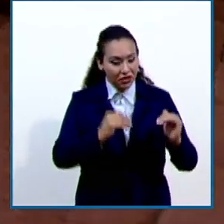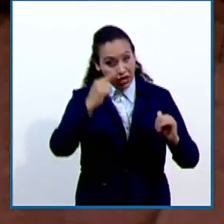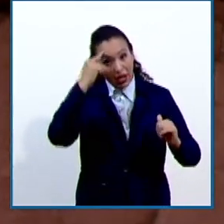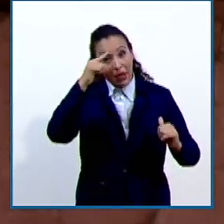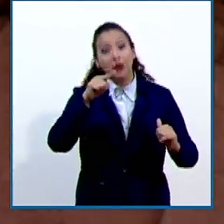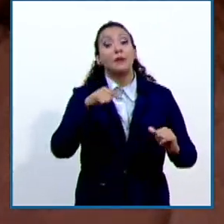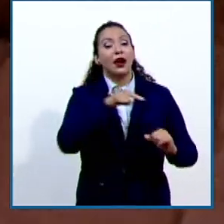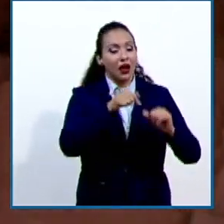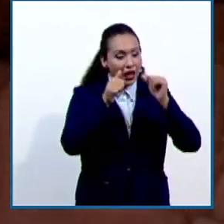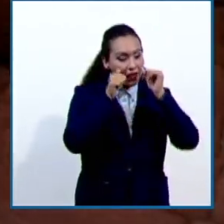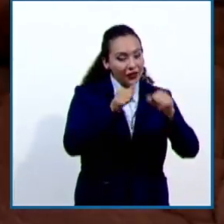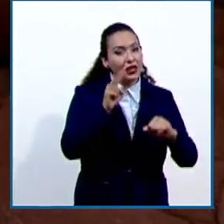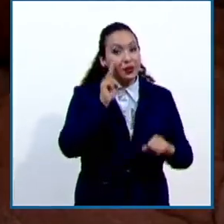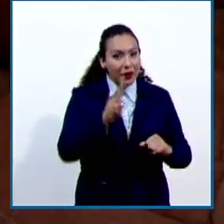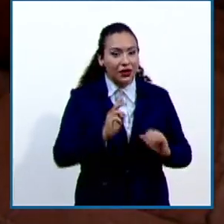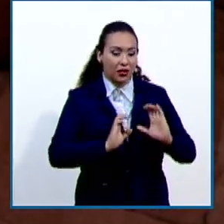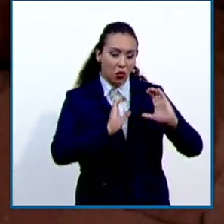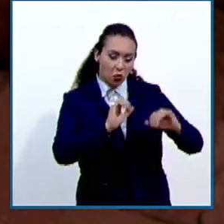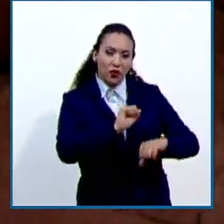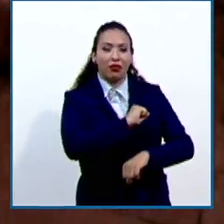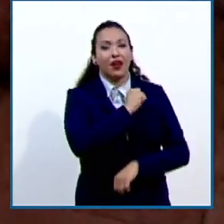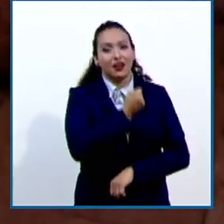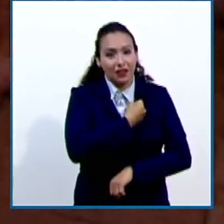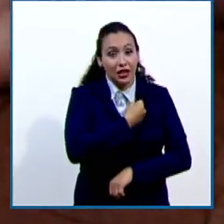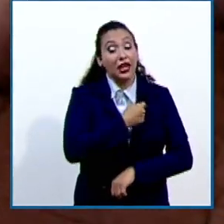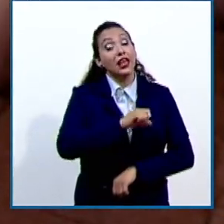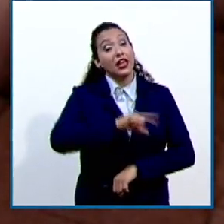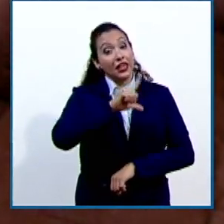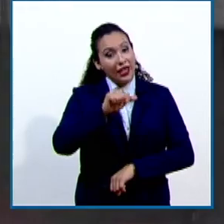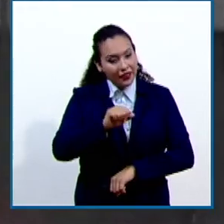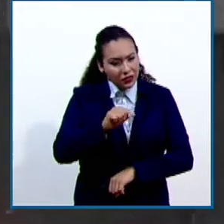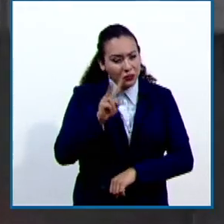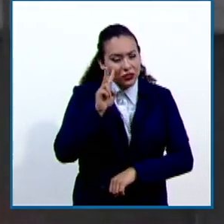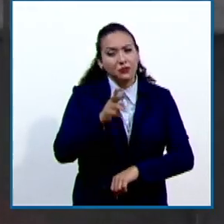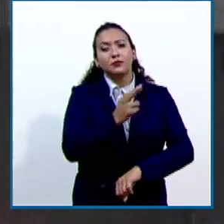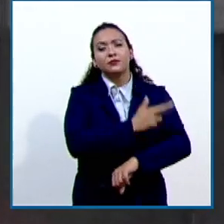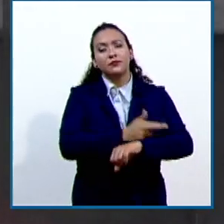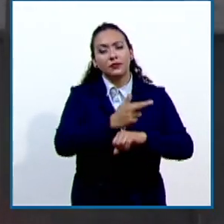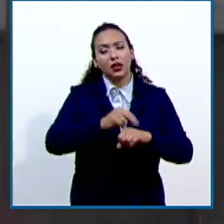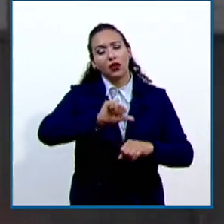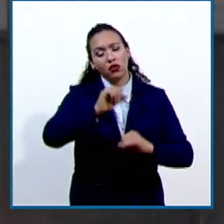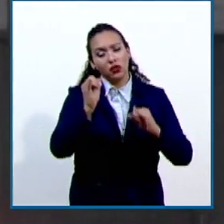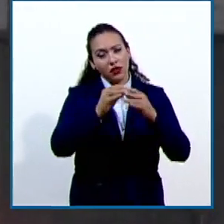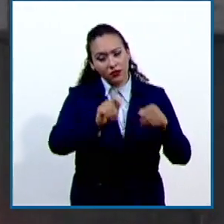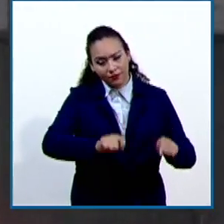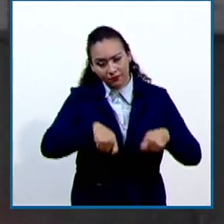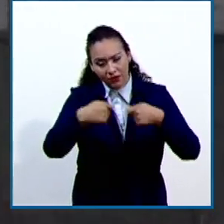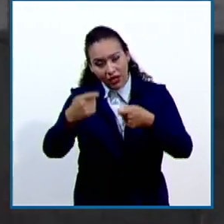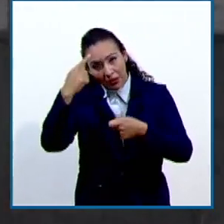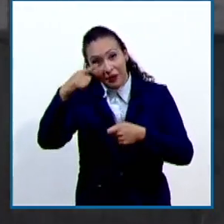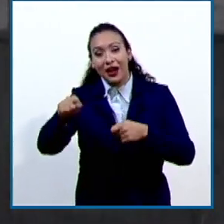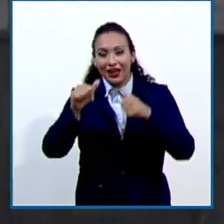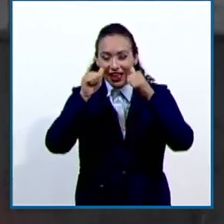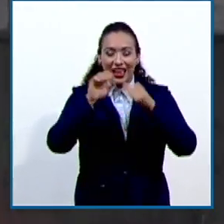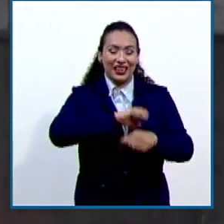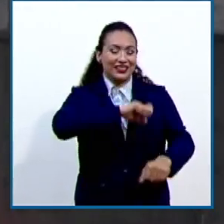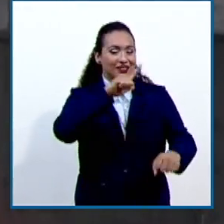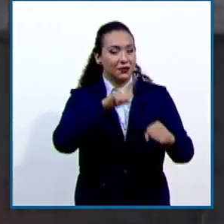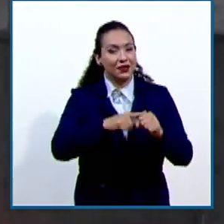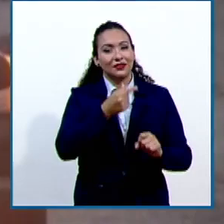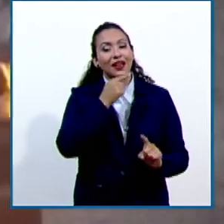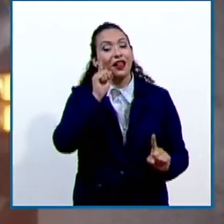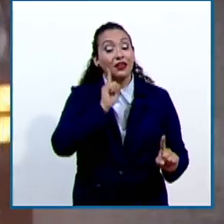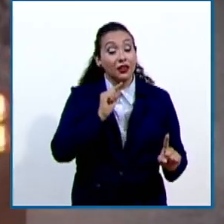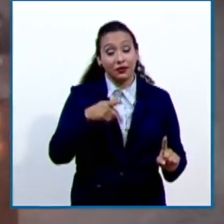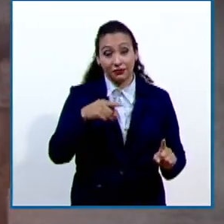gestiones necesarias para que sea dada de alta en otra institución de salud que le pueda prestar la atención especializada que requiere de manera